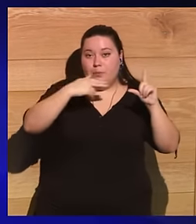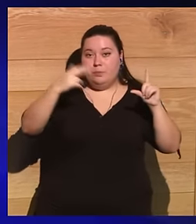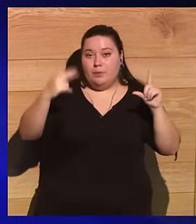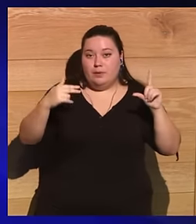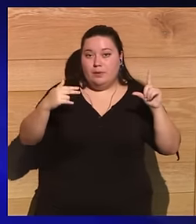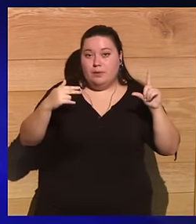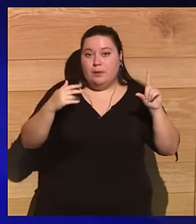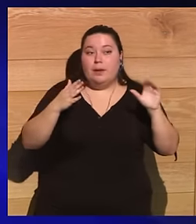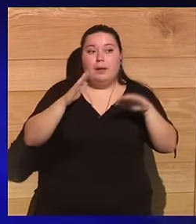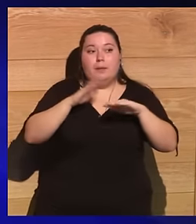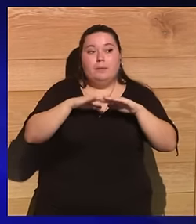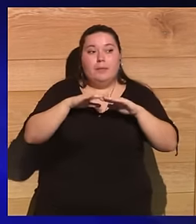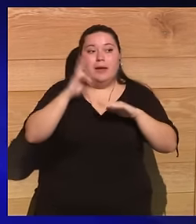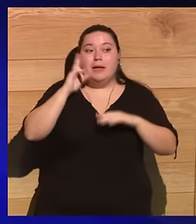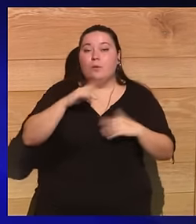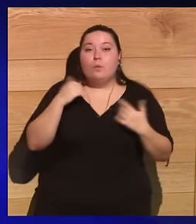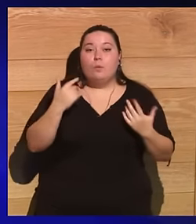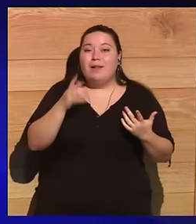ver, la letra O.